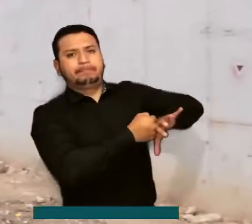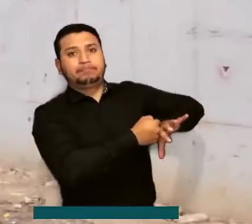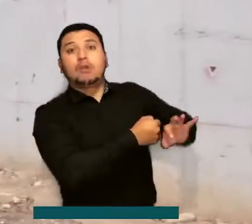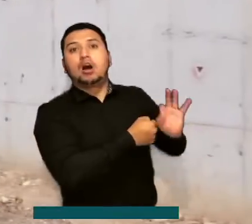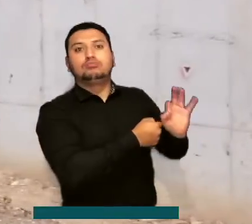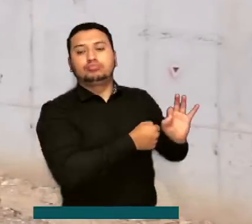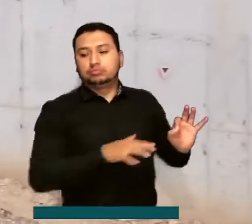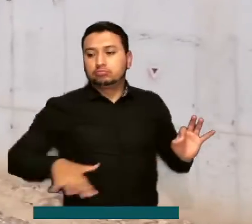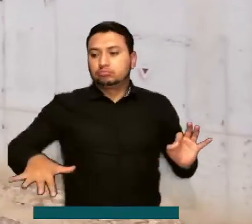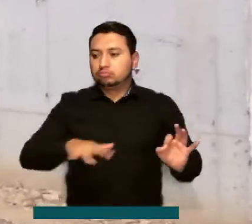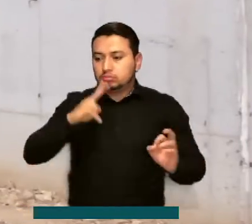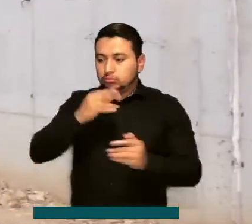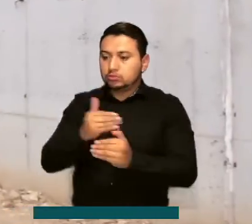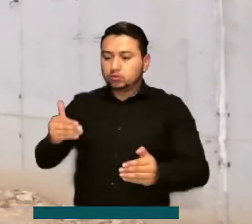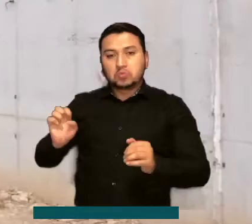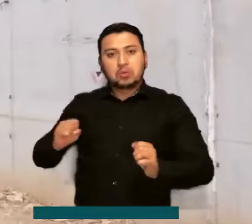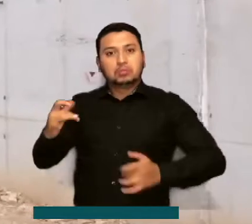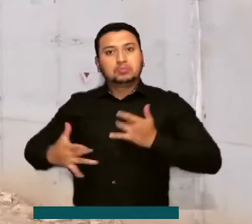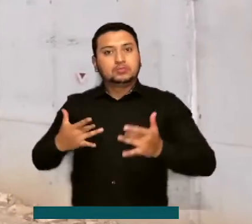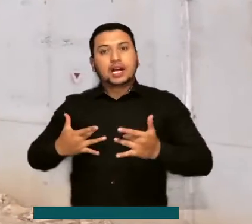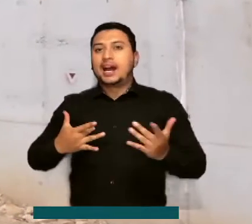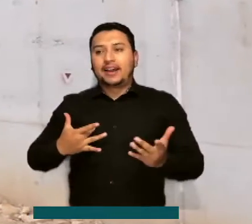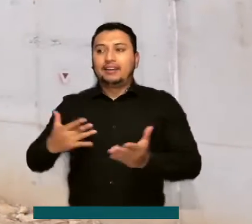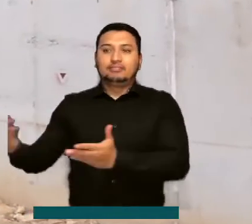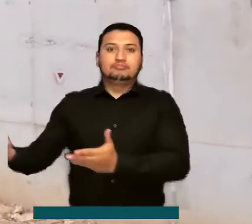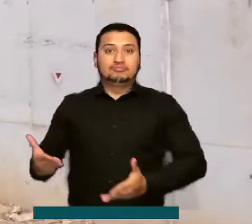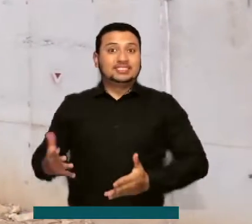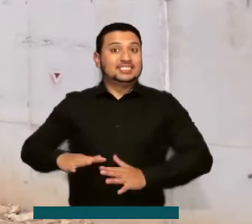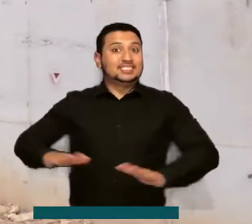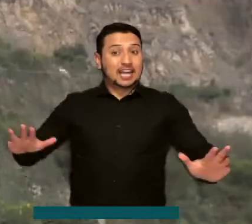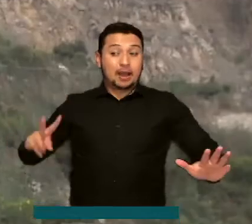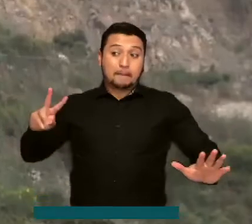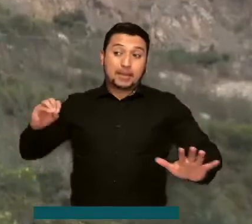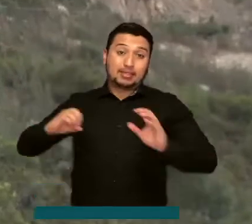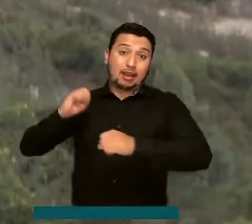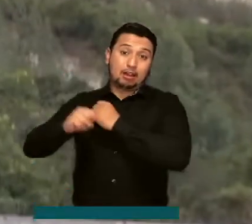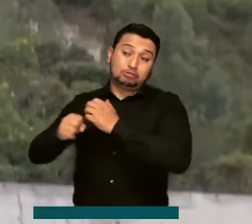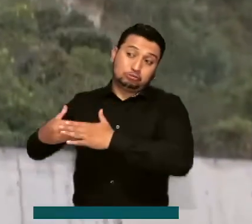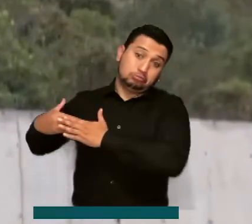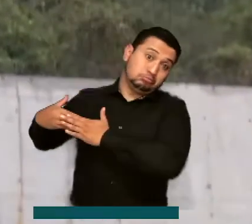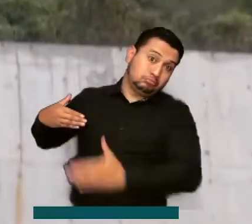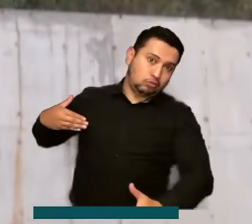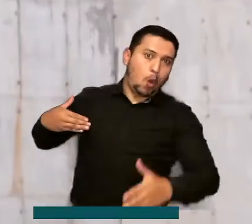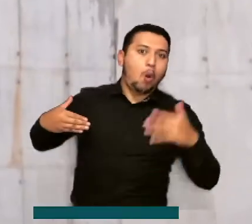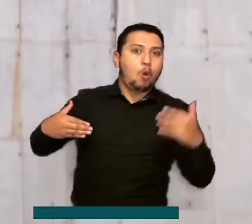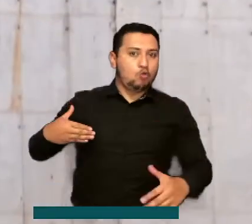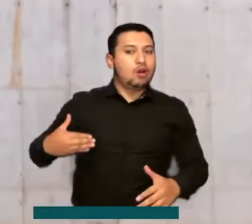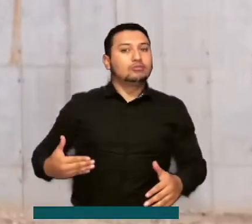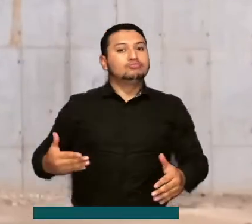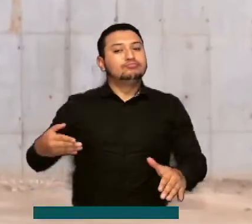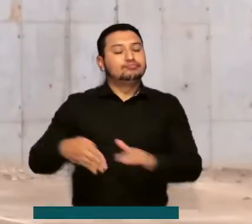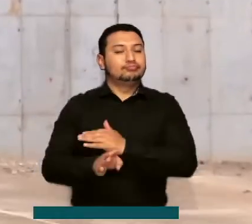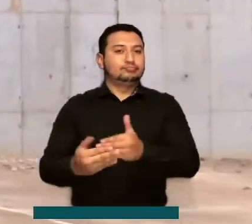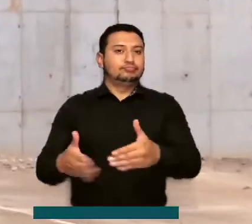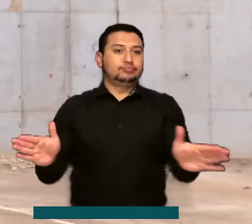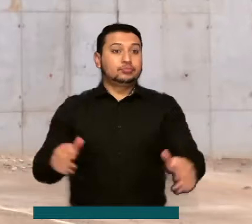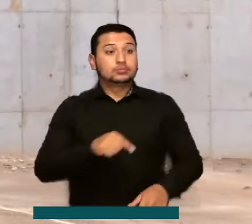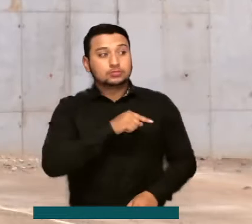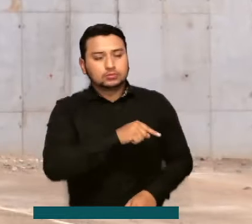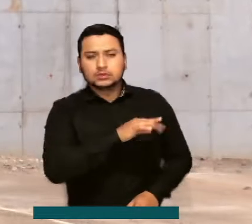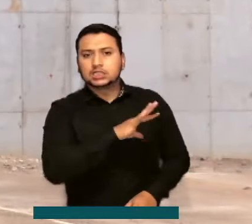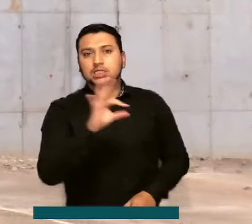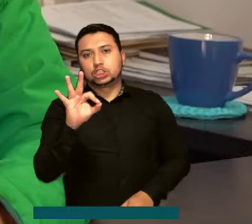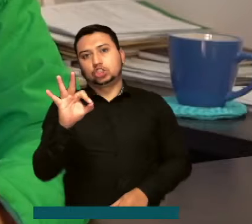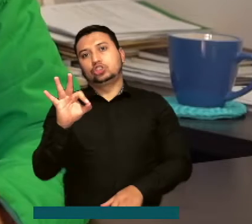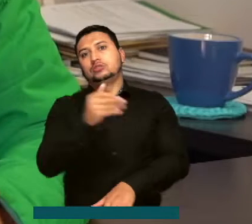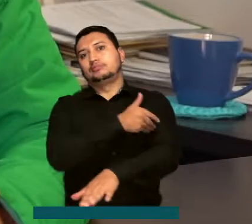la escuela será reabierta. Se construyó el muro, un muro de contención, el cual tuvo un costo aproximado de 500